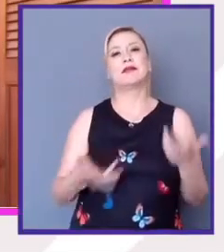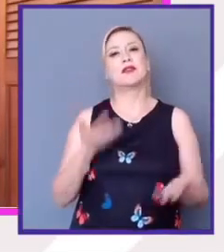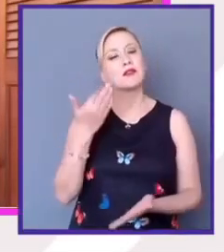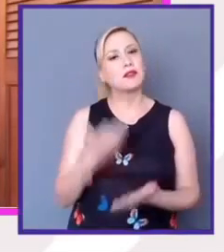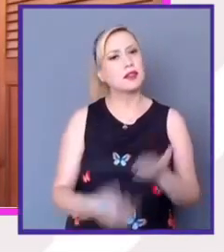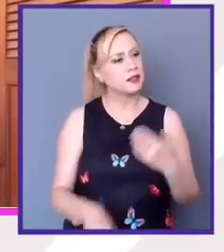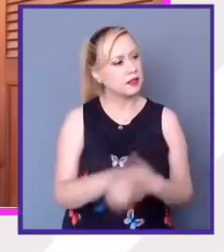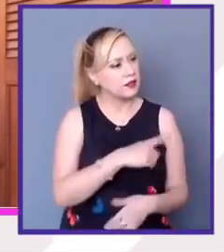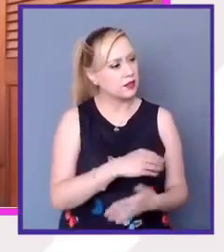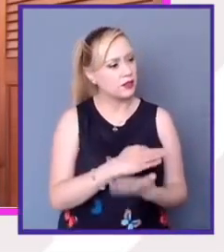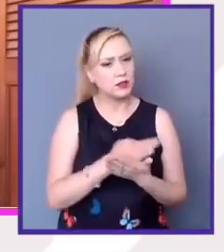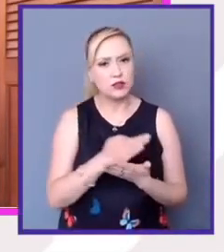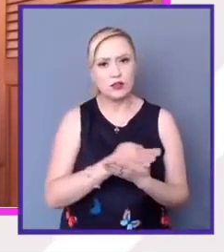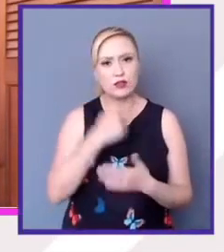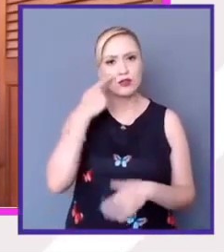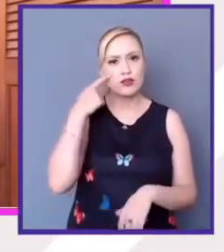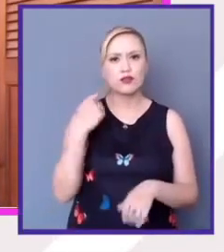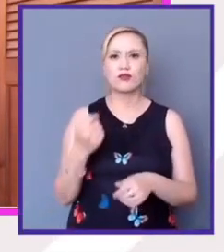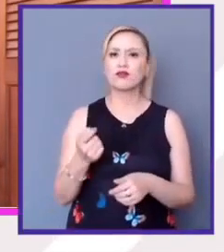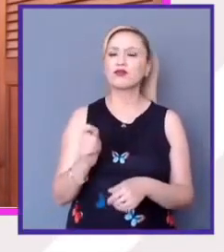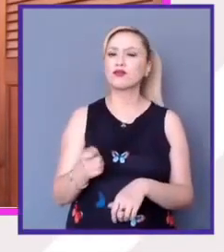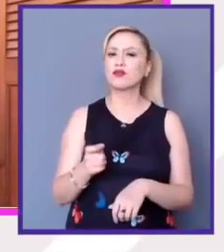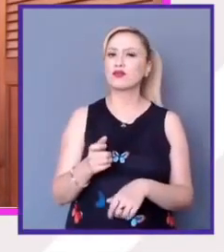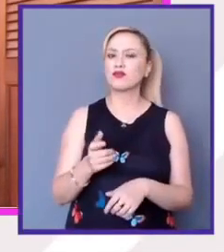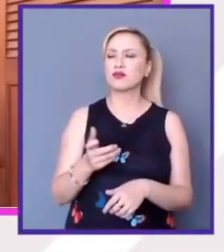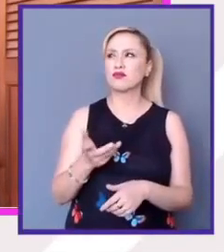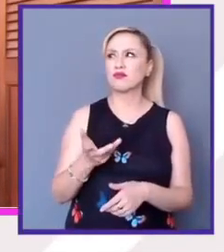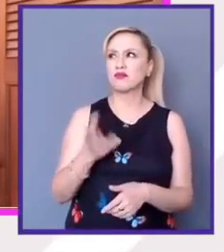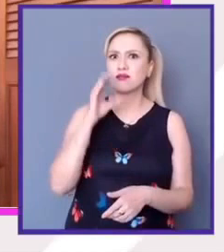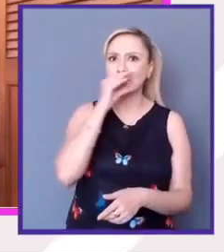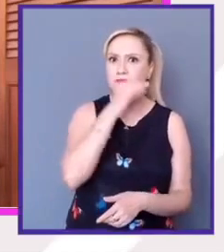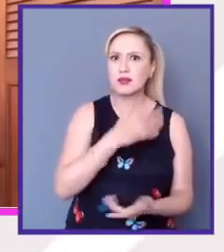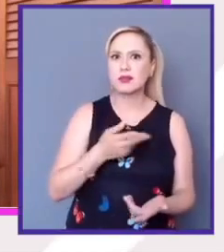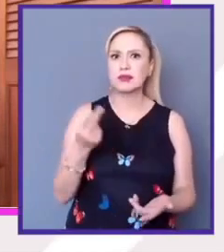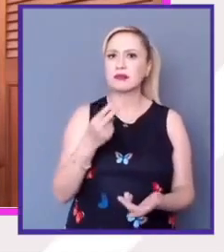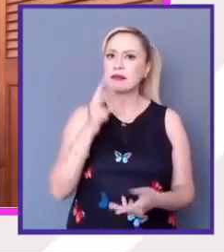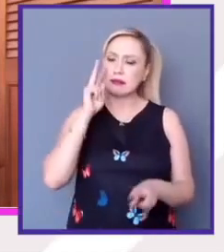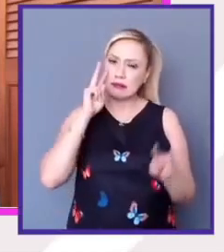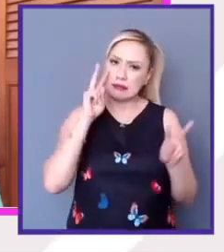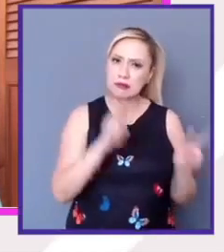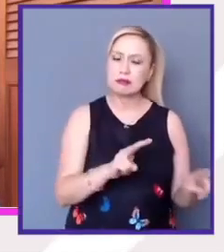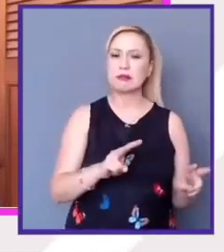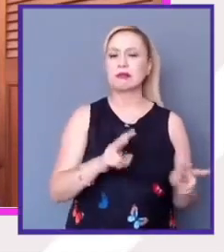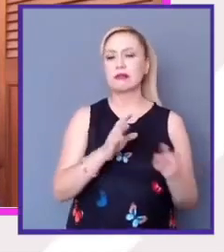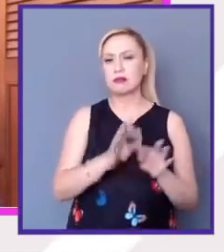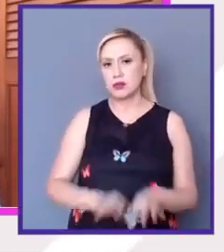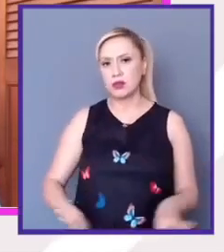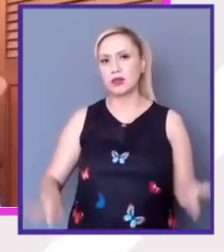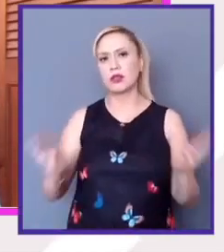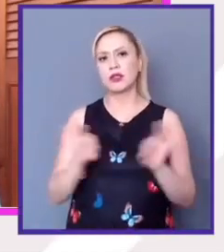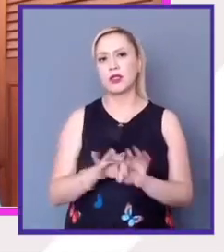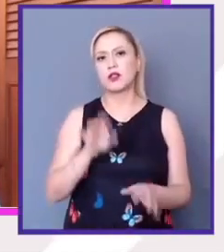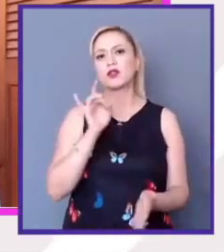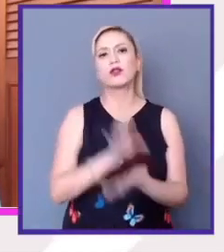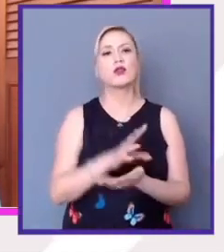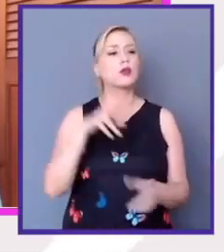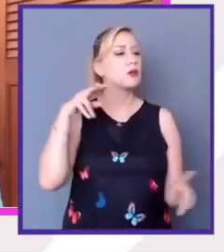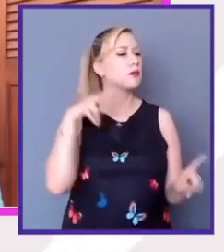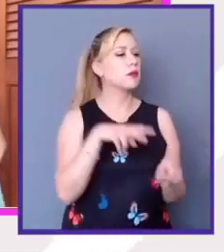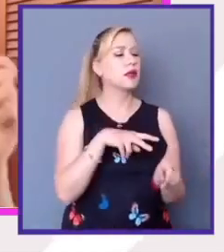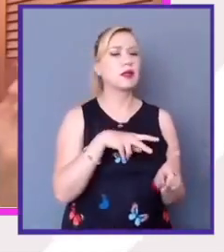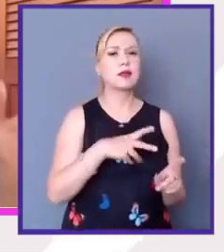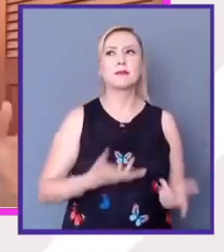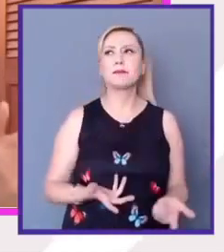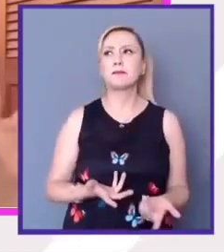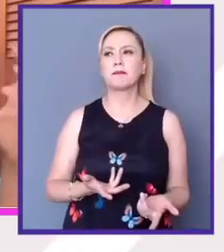a la población racializada en México, y por ello es importante mirarlo como un pilar más, pero no nada más mirarlo como un pilar